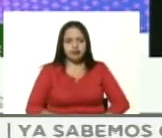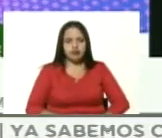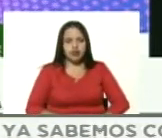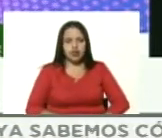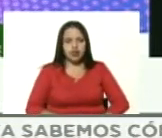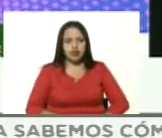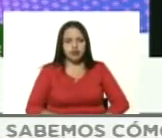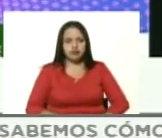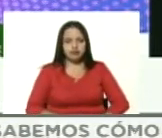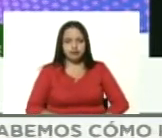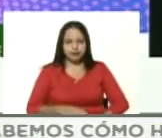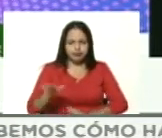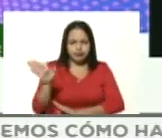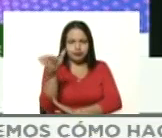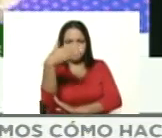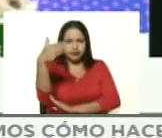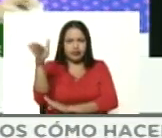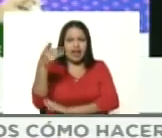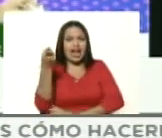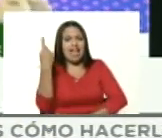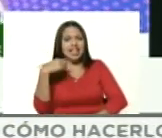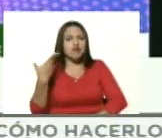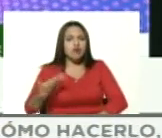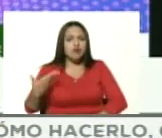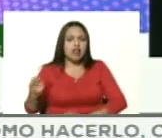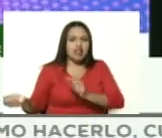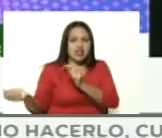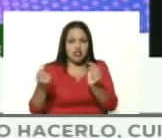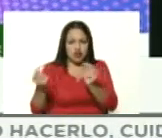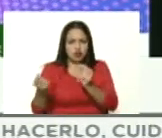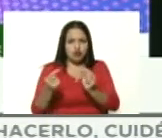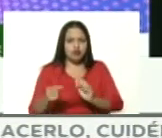levantando nuestra bandera. Ayer hubo importantes discursos,